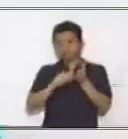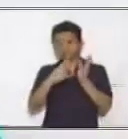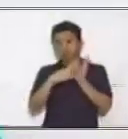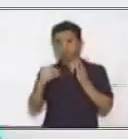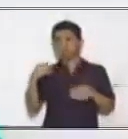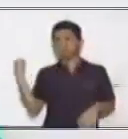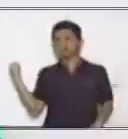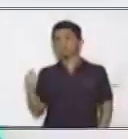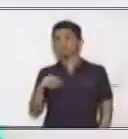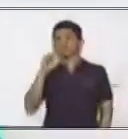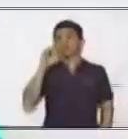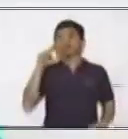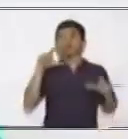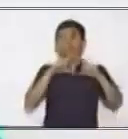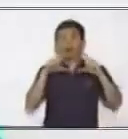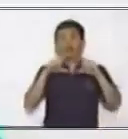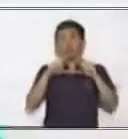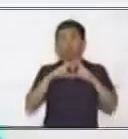el triángulo